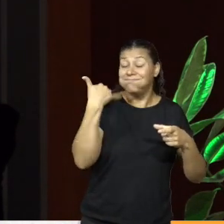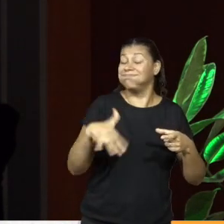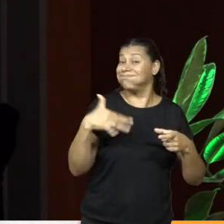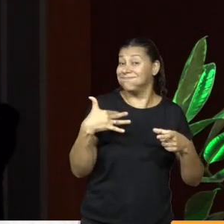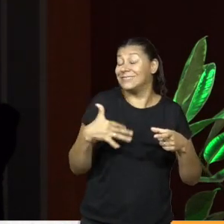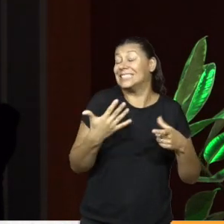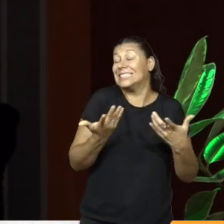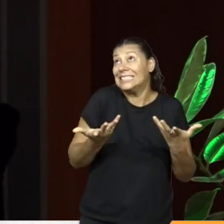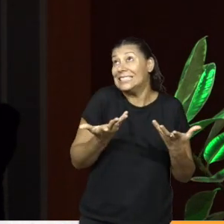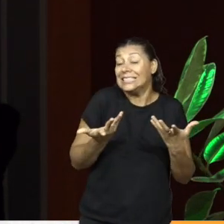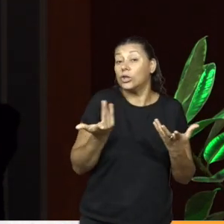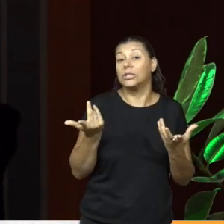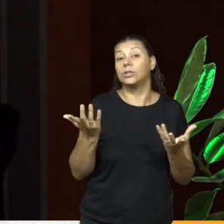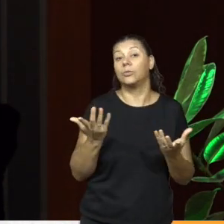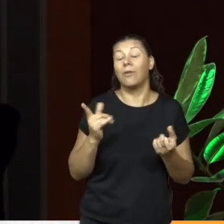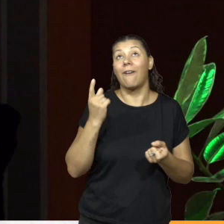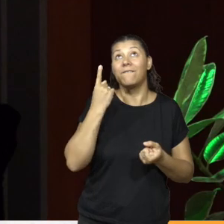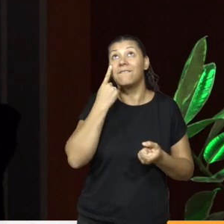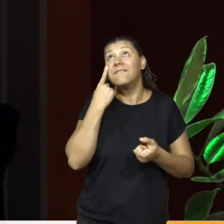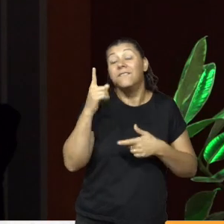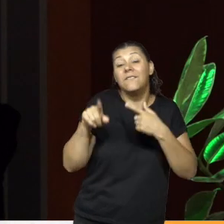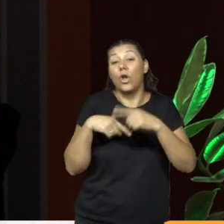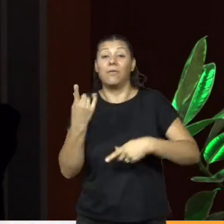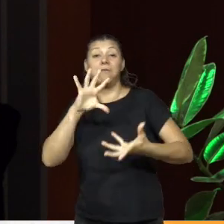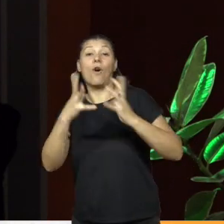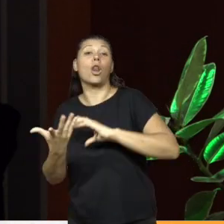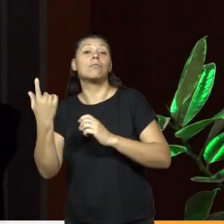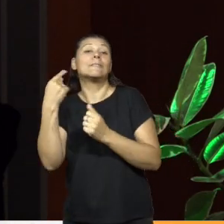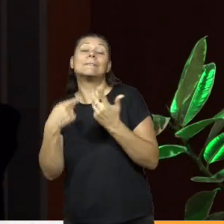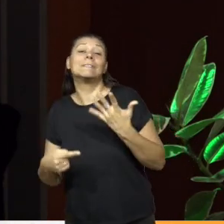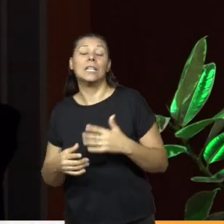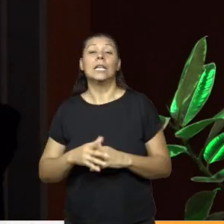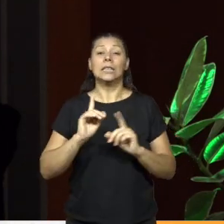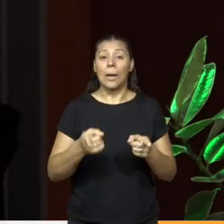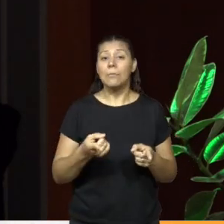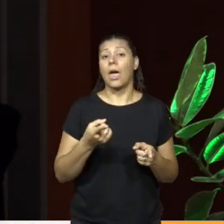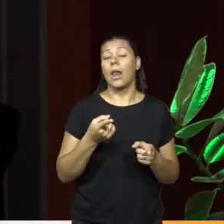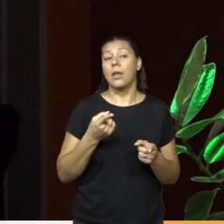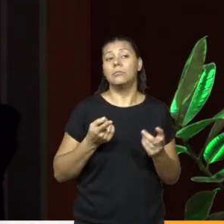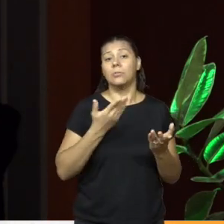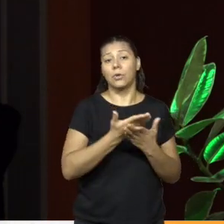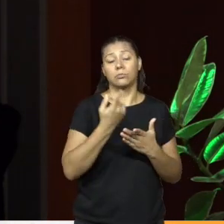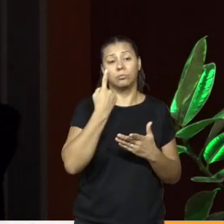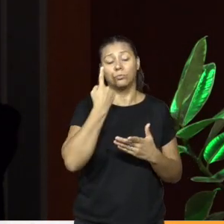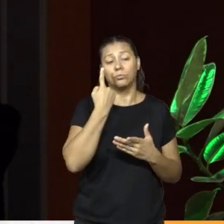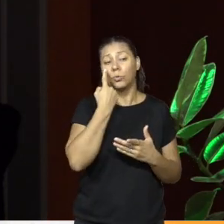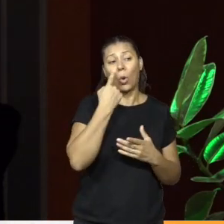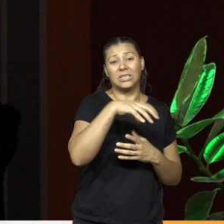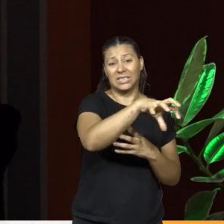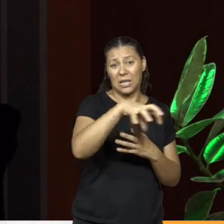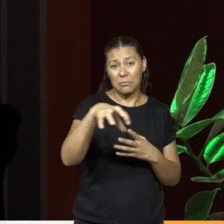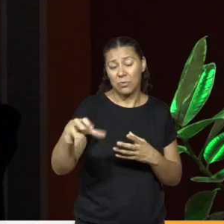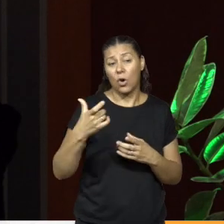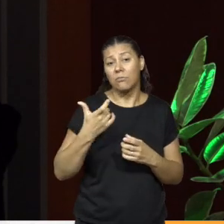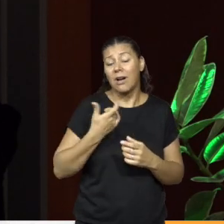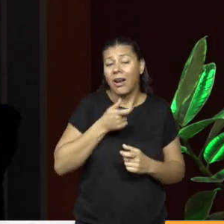también les promovemos a que se lo construyan en el municipio, lo hagan y que sea parte de su kit de monitoreo de